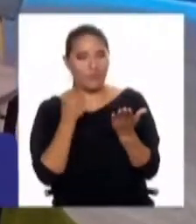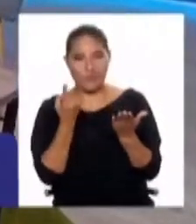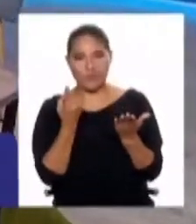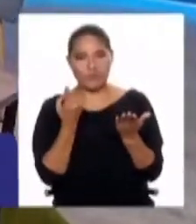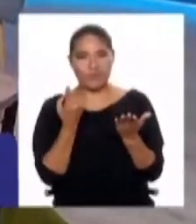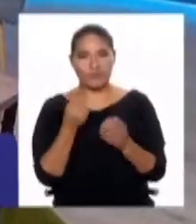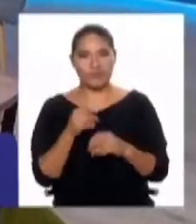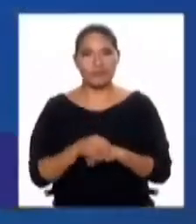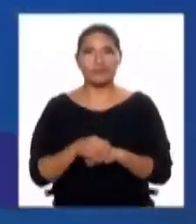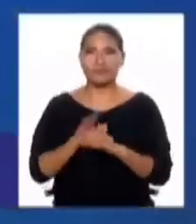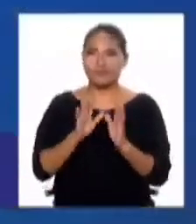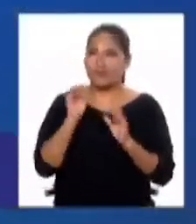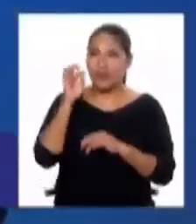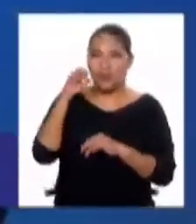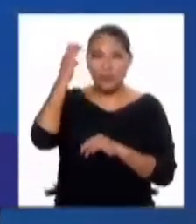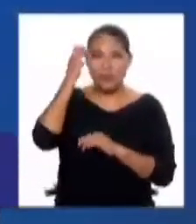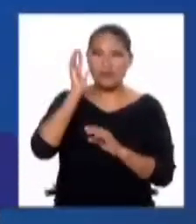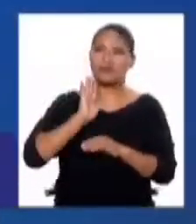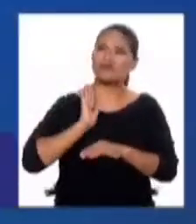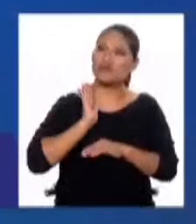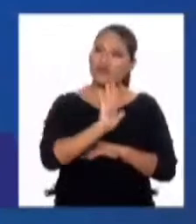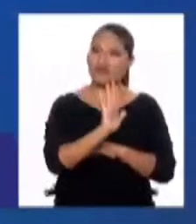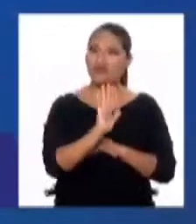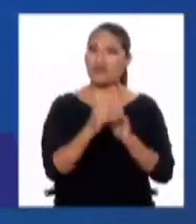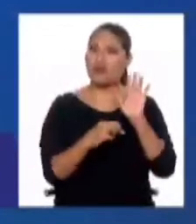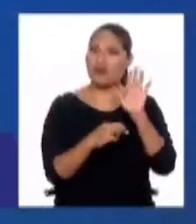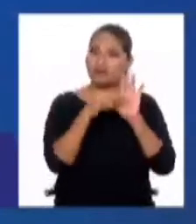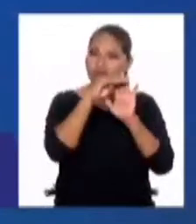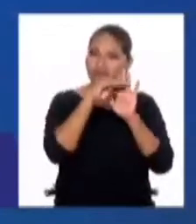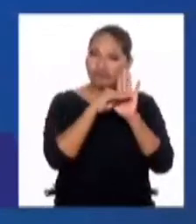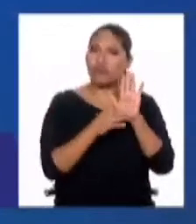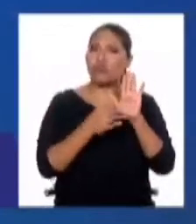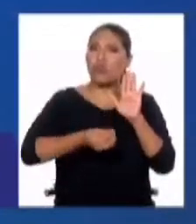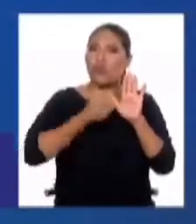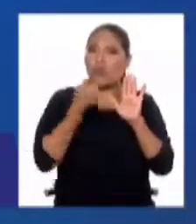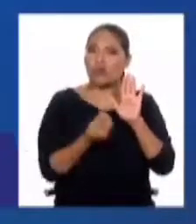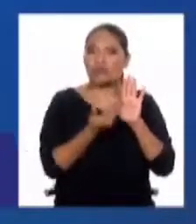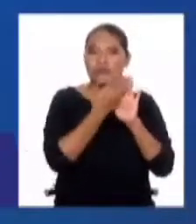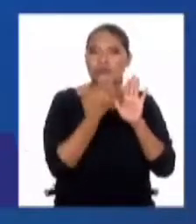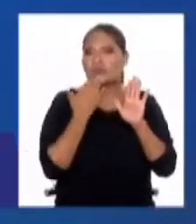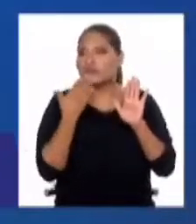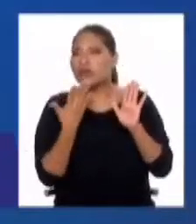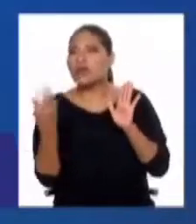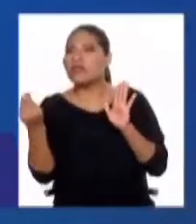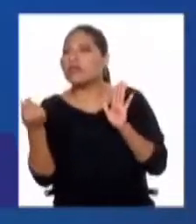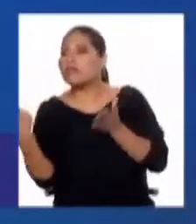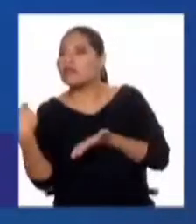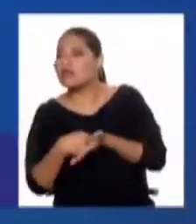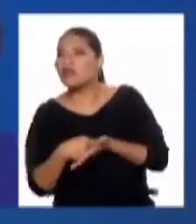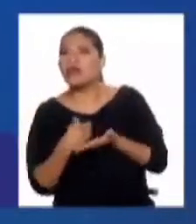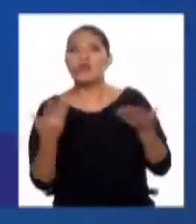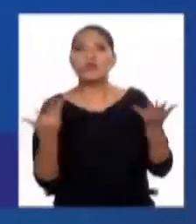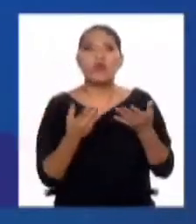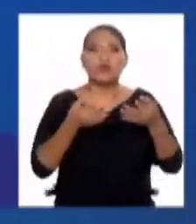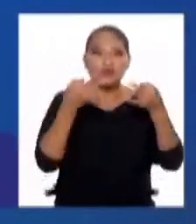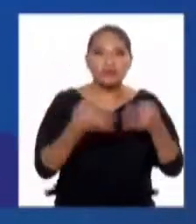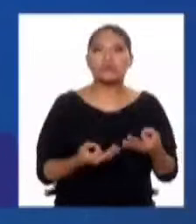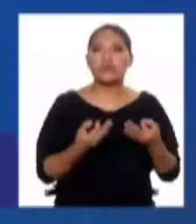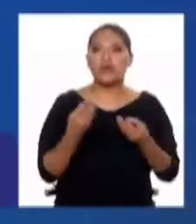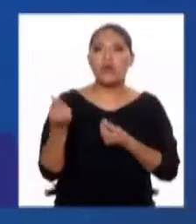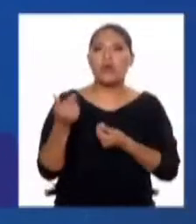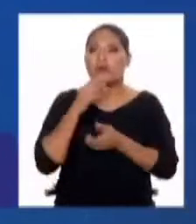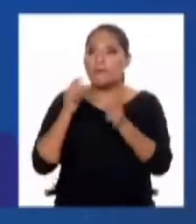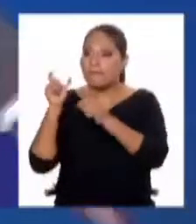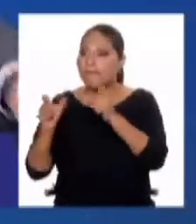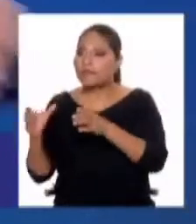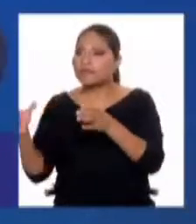No, déjenlo al político plantear su programa, cómo lo va a hacer, con qué plata lo va a hacer y qué es lo y con qué gente